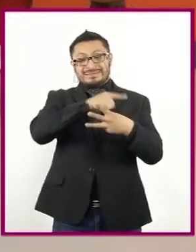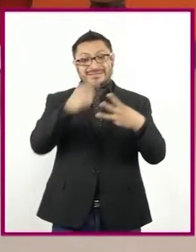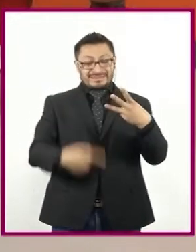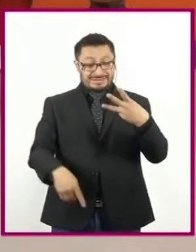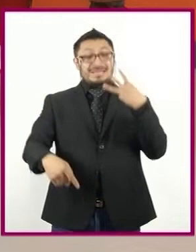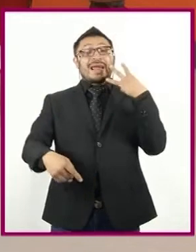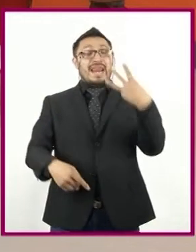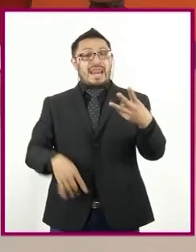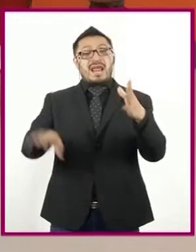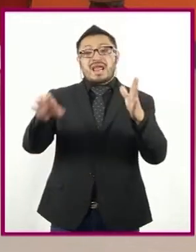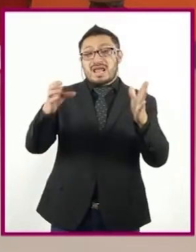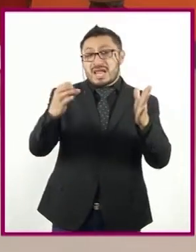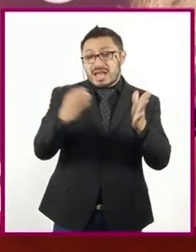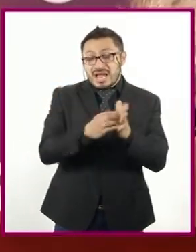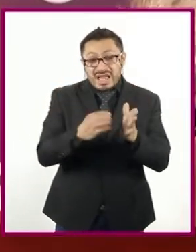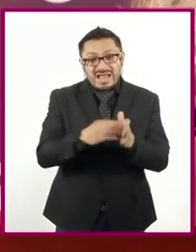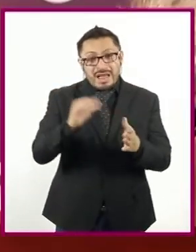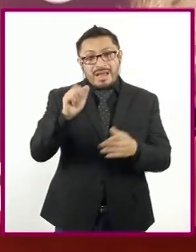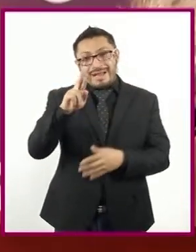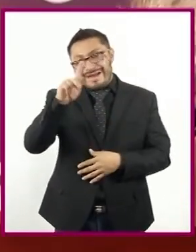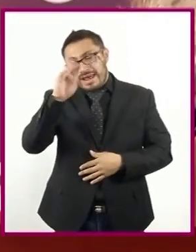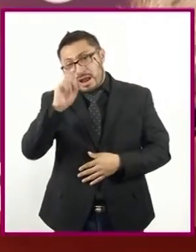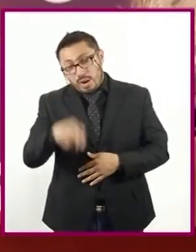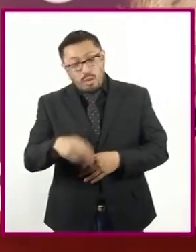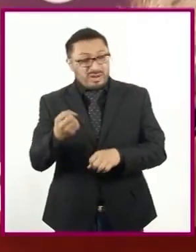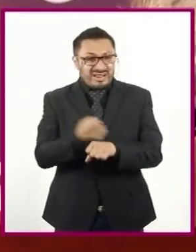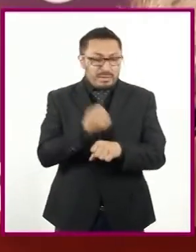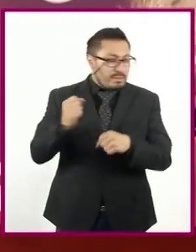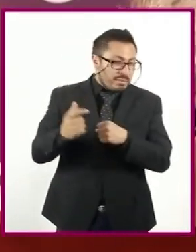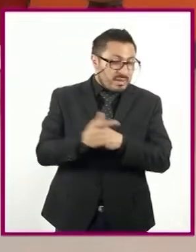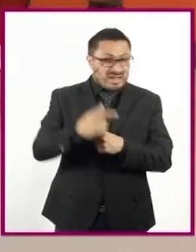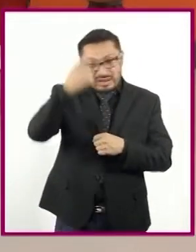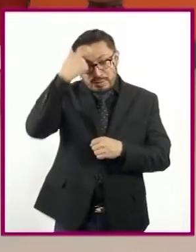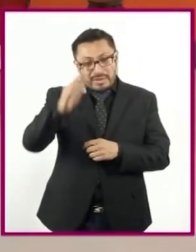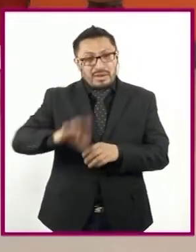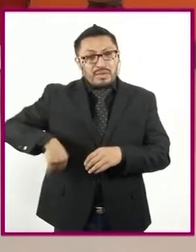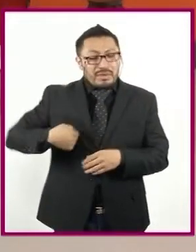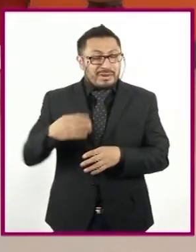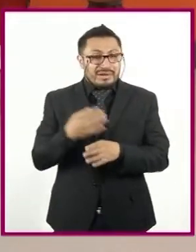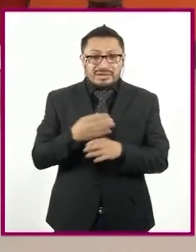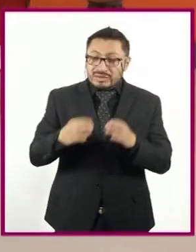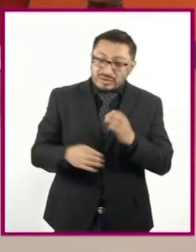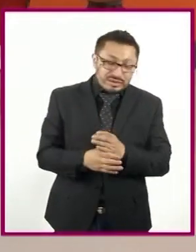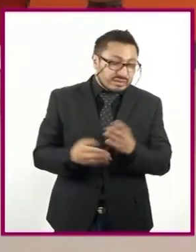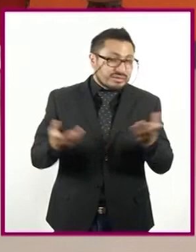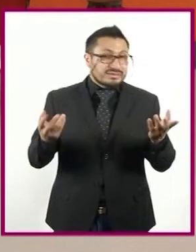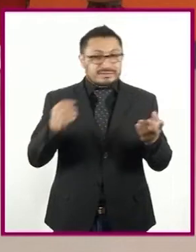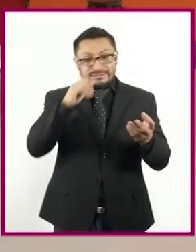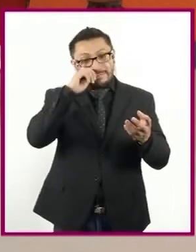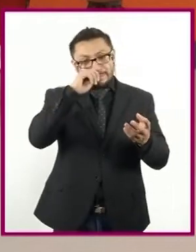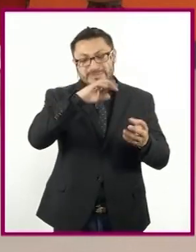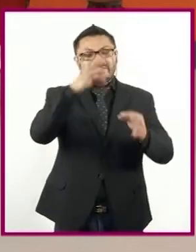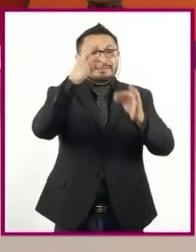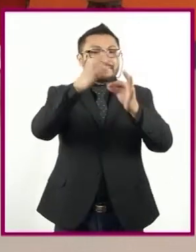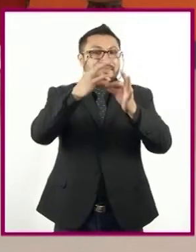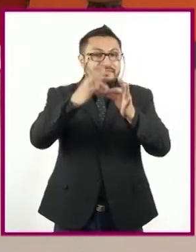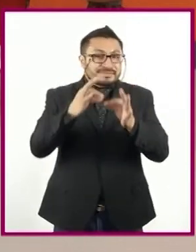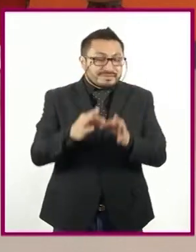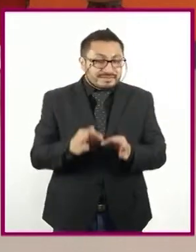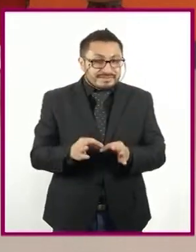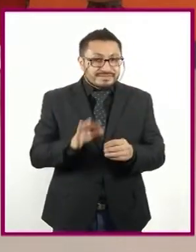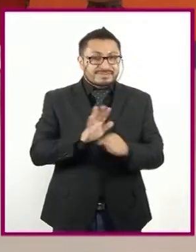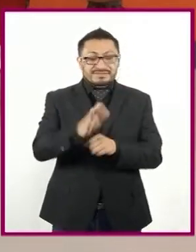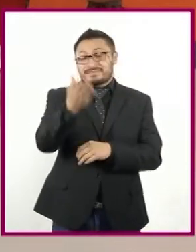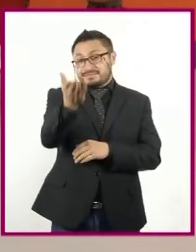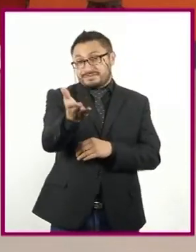cartón, de zapatos o cualquier otro recipiente que sirva para guardar elementos u objetos que cumplan con lo que